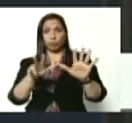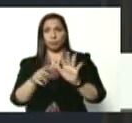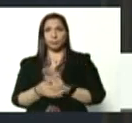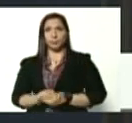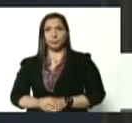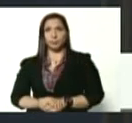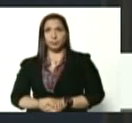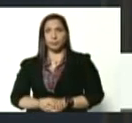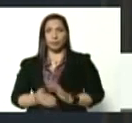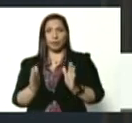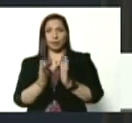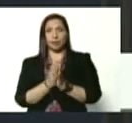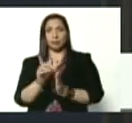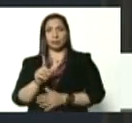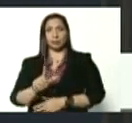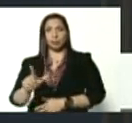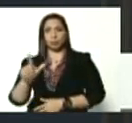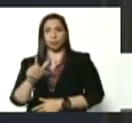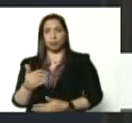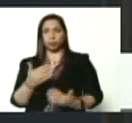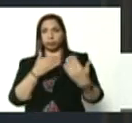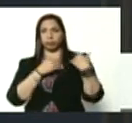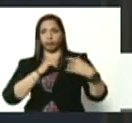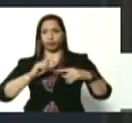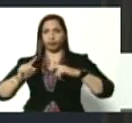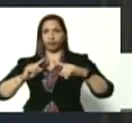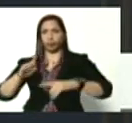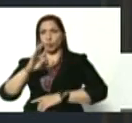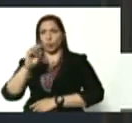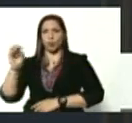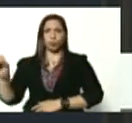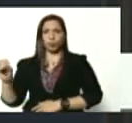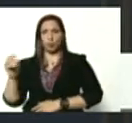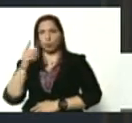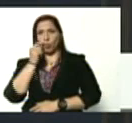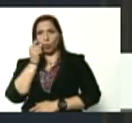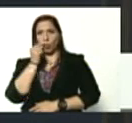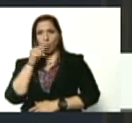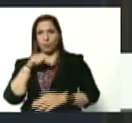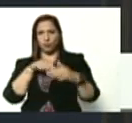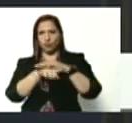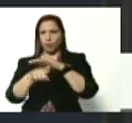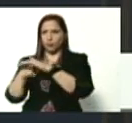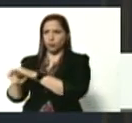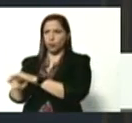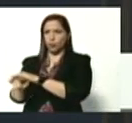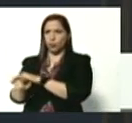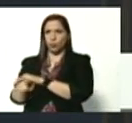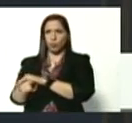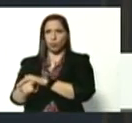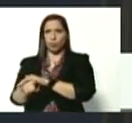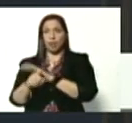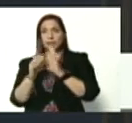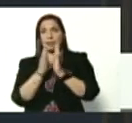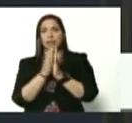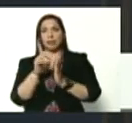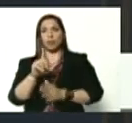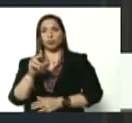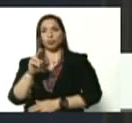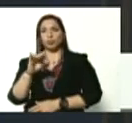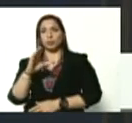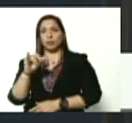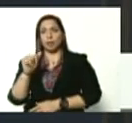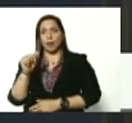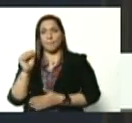santalucía a 0 al mando de 40 400 hombres inició una incursión sobre santa lucia estos son batidos totalmente por el